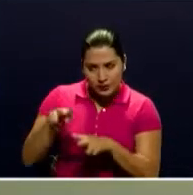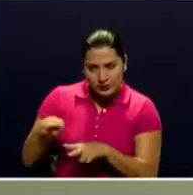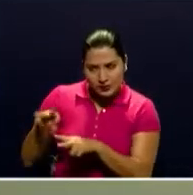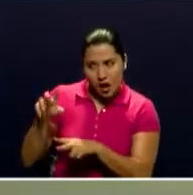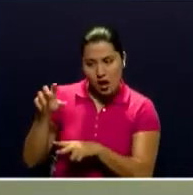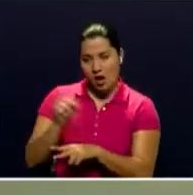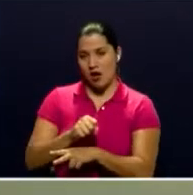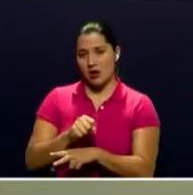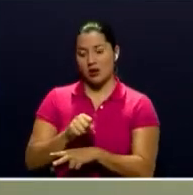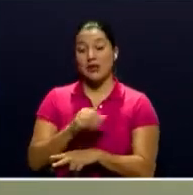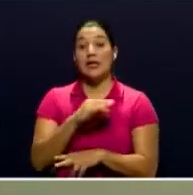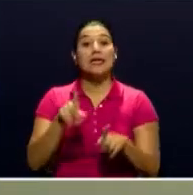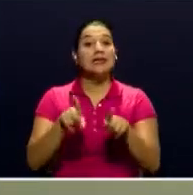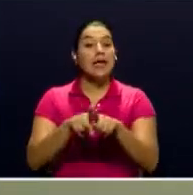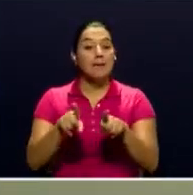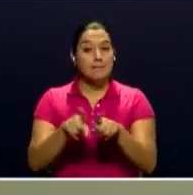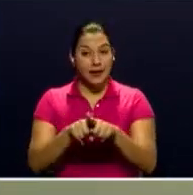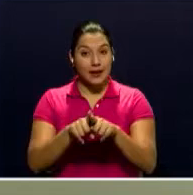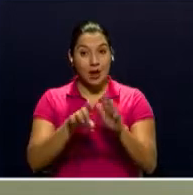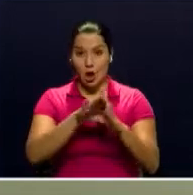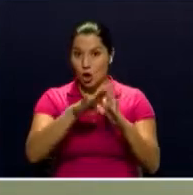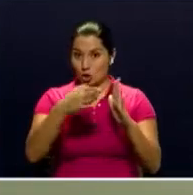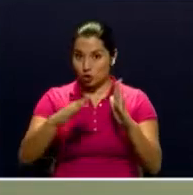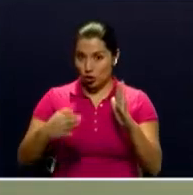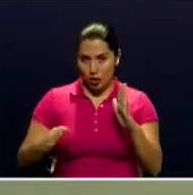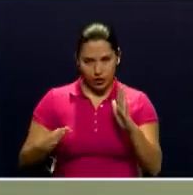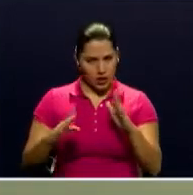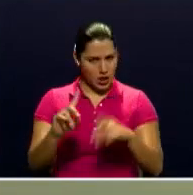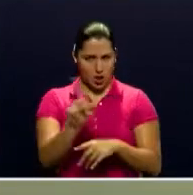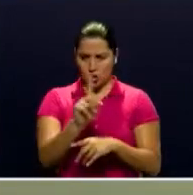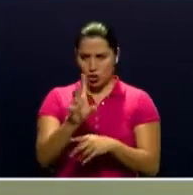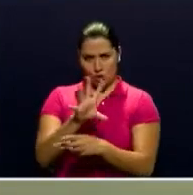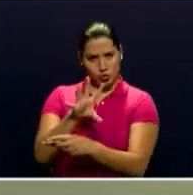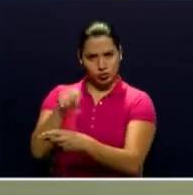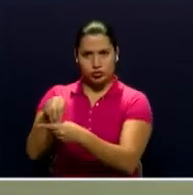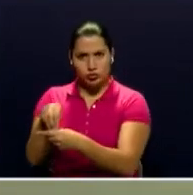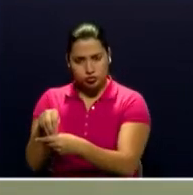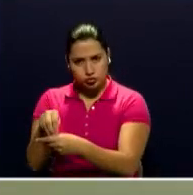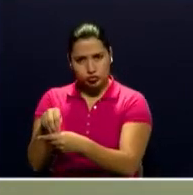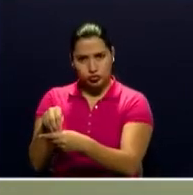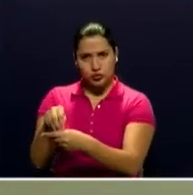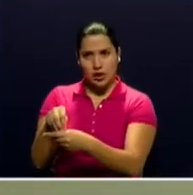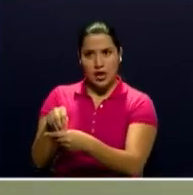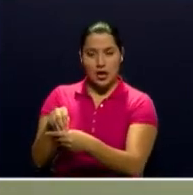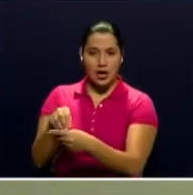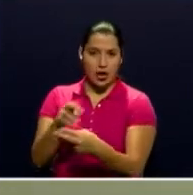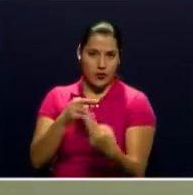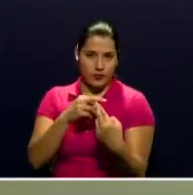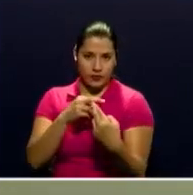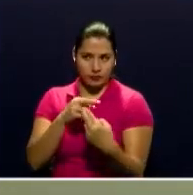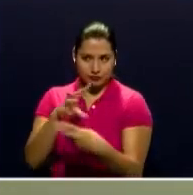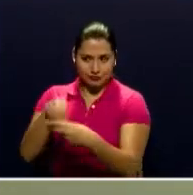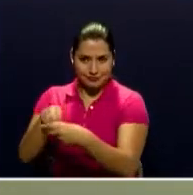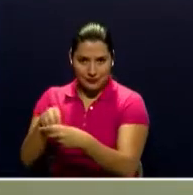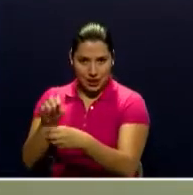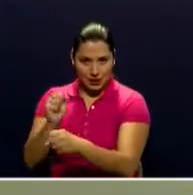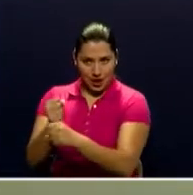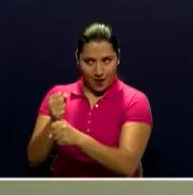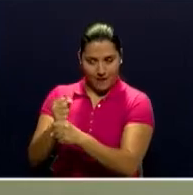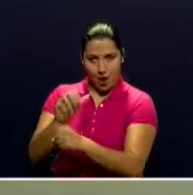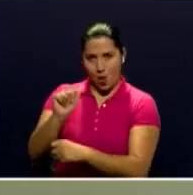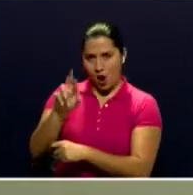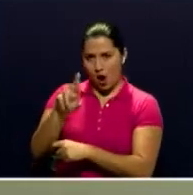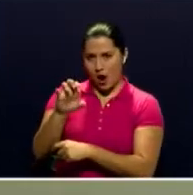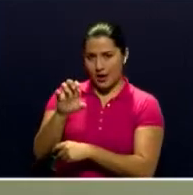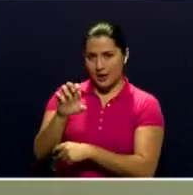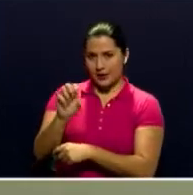estamos diciendo que la Contraloría tampoco ha invadido las competencias de la ARECEP, puesto que lo que nosotros estamos